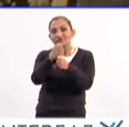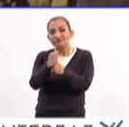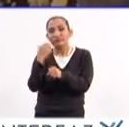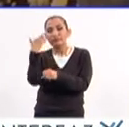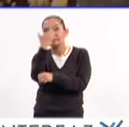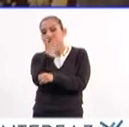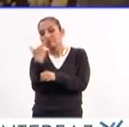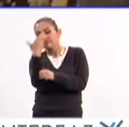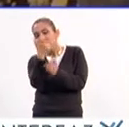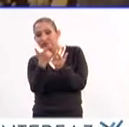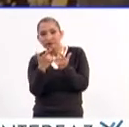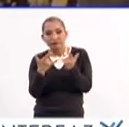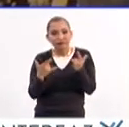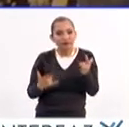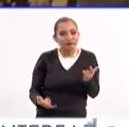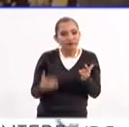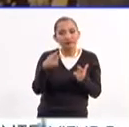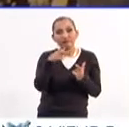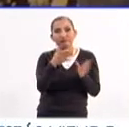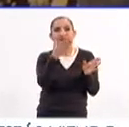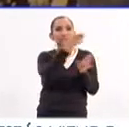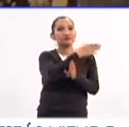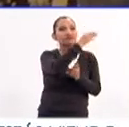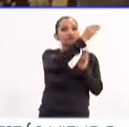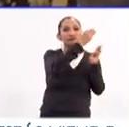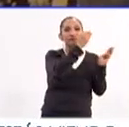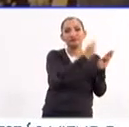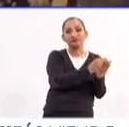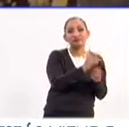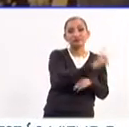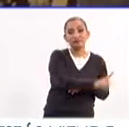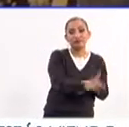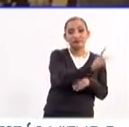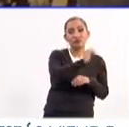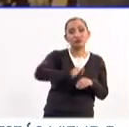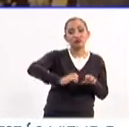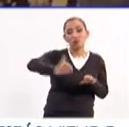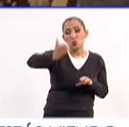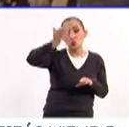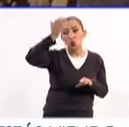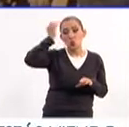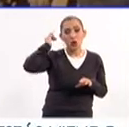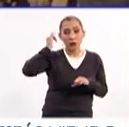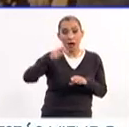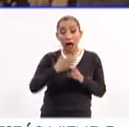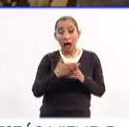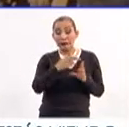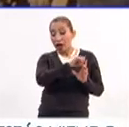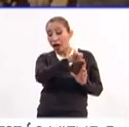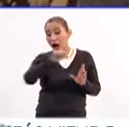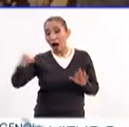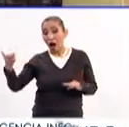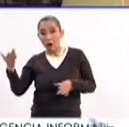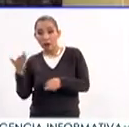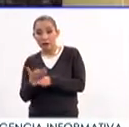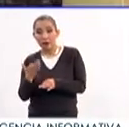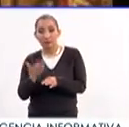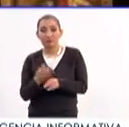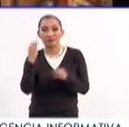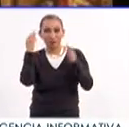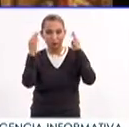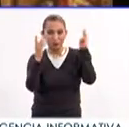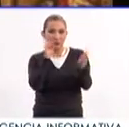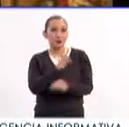revisión histórica desde el mundo de los pueblos originarios hasta la actualidad. El Museo